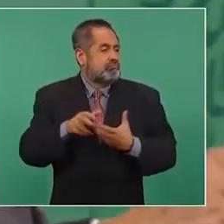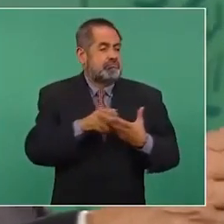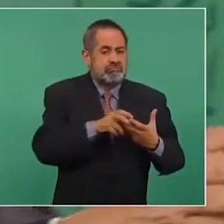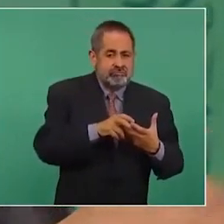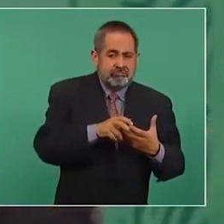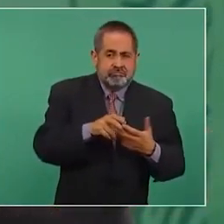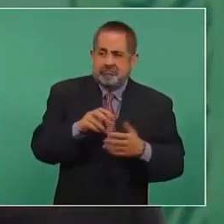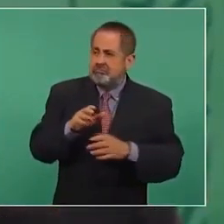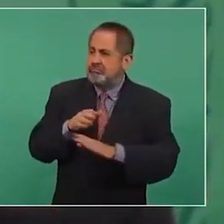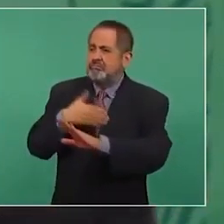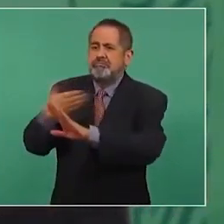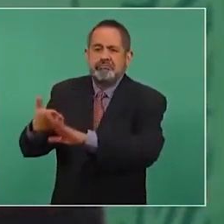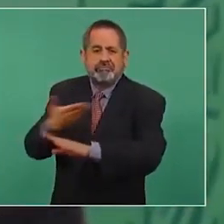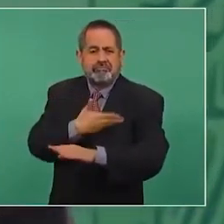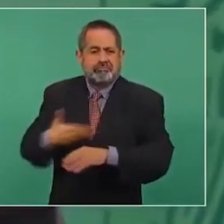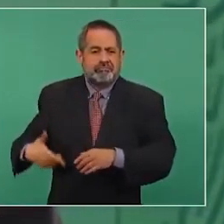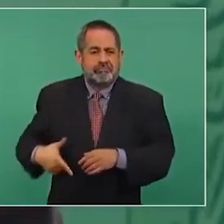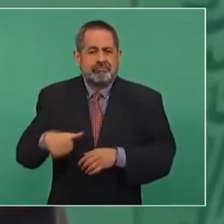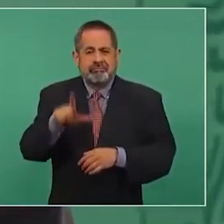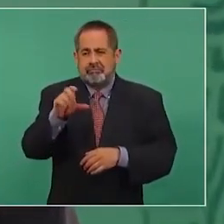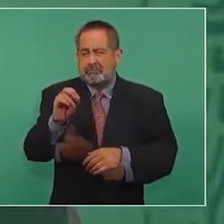al presidente López Mateos.